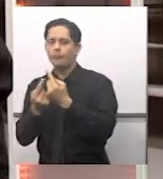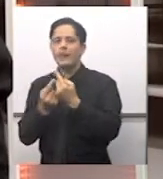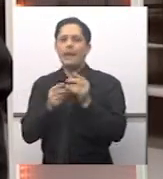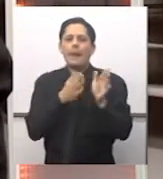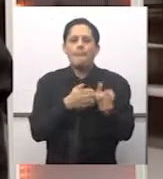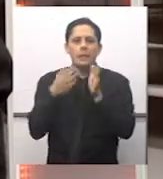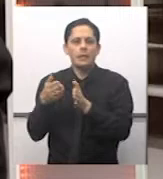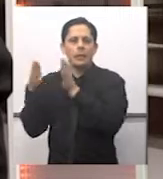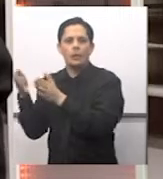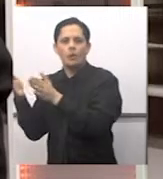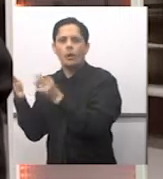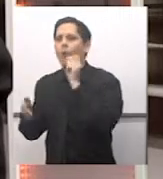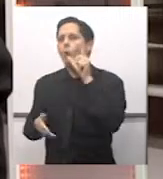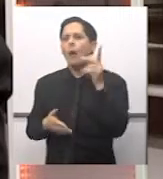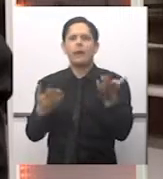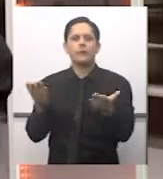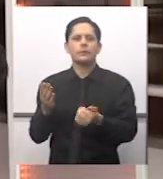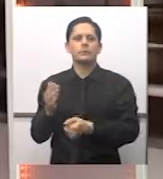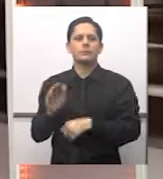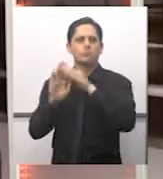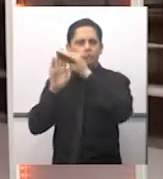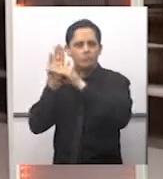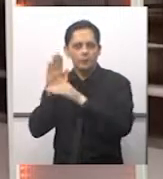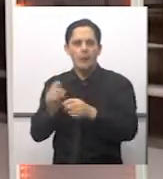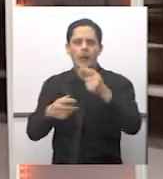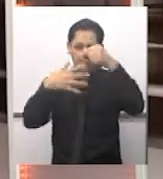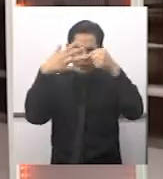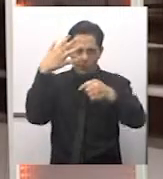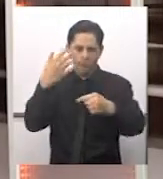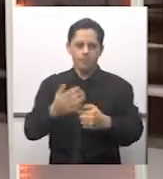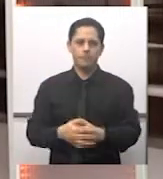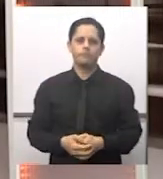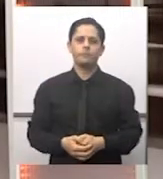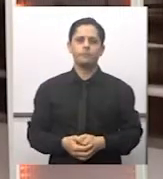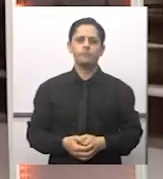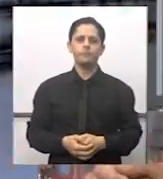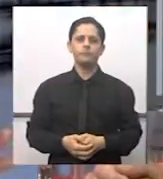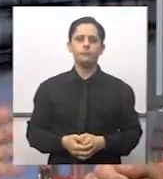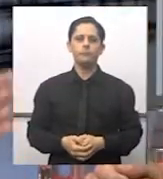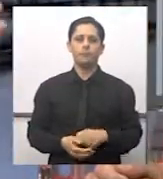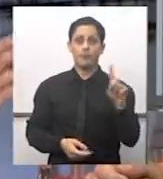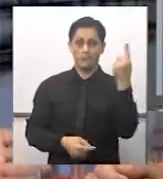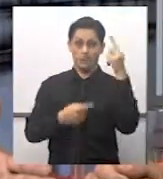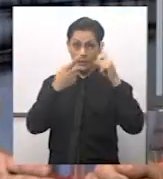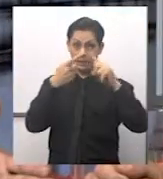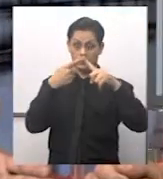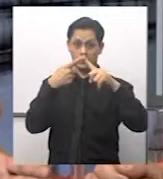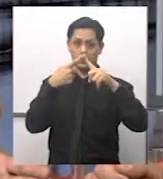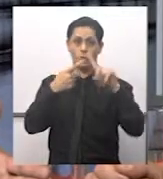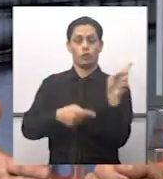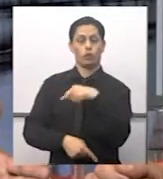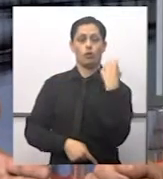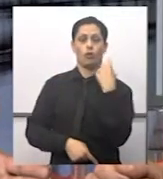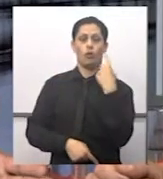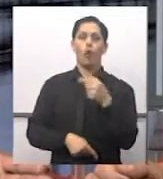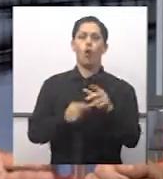adoptaron, ¿cuáles son las principales que usted destacaría? Rápidamente enumerando. Lo principal, a mi juicio, es que nosotros logramos